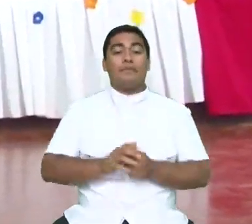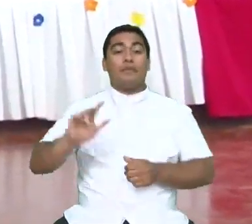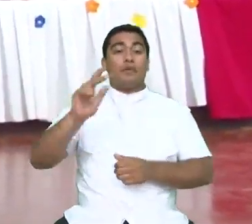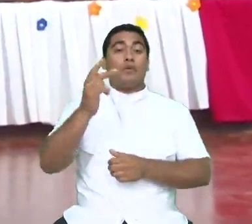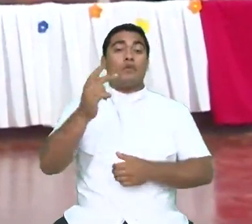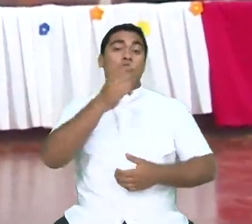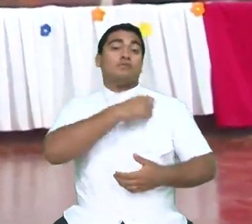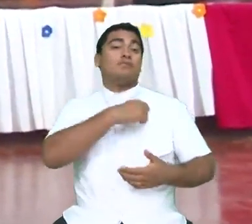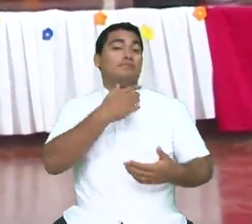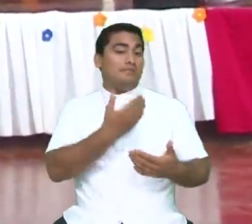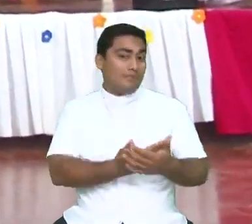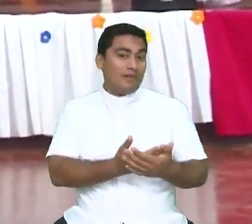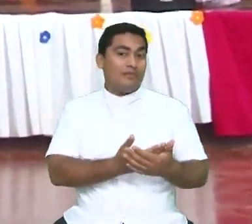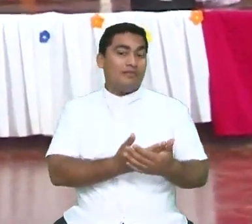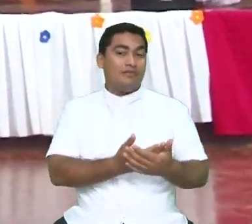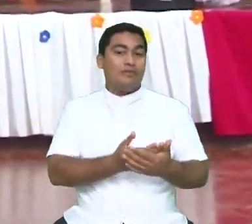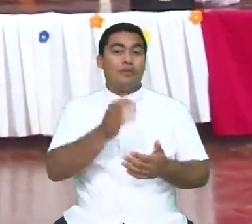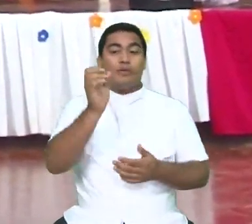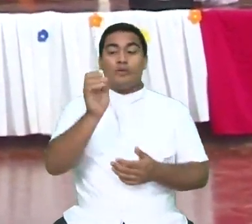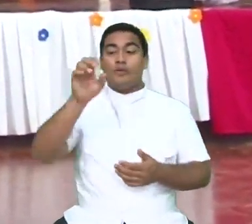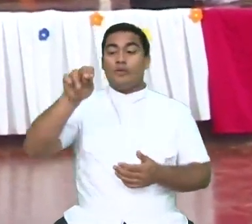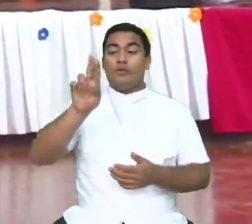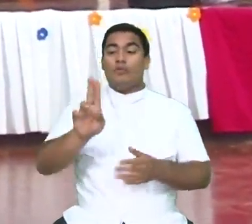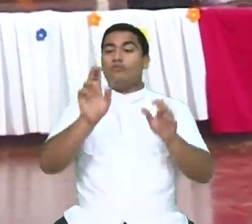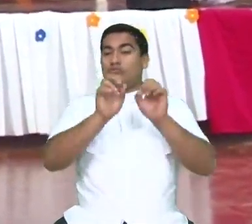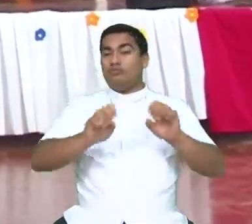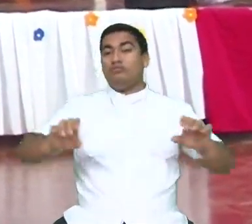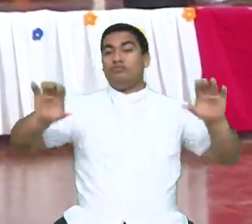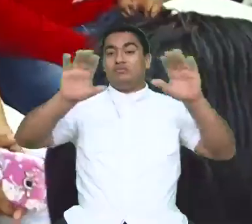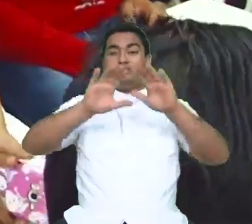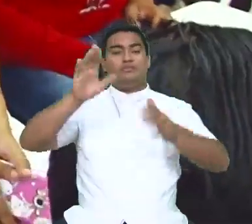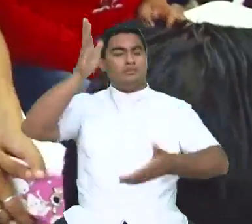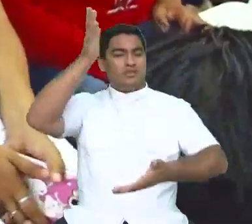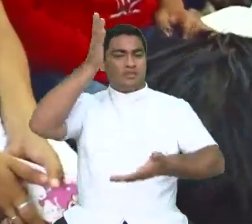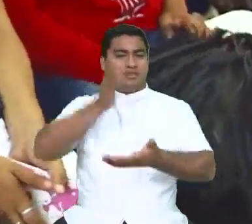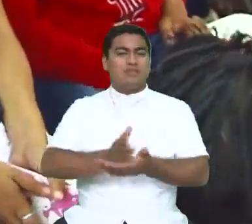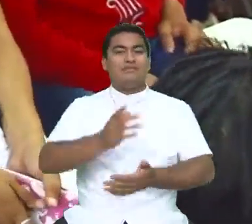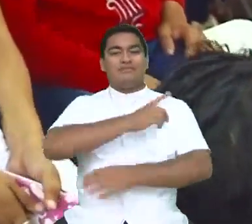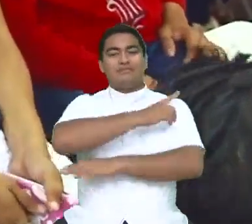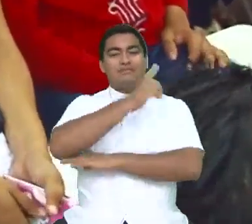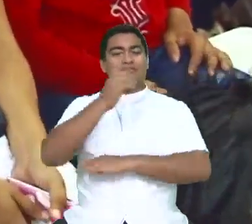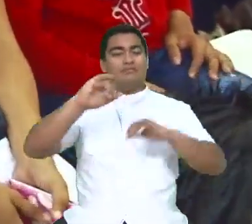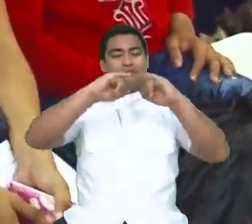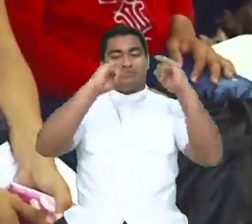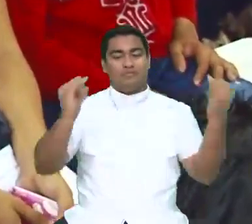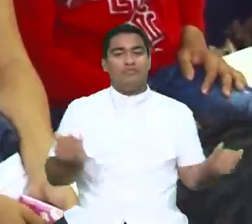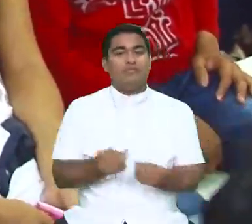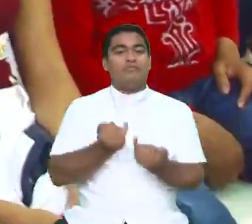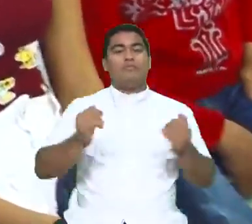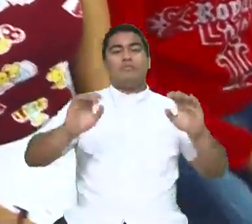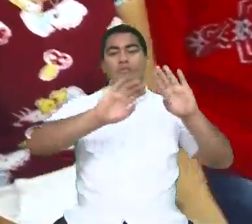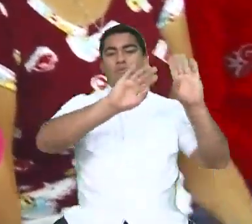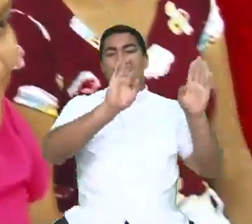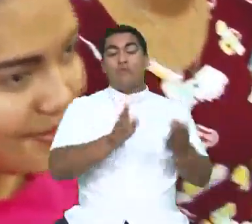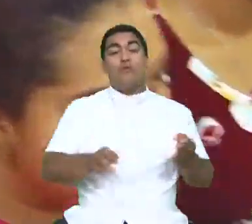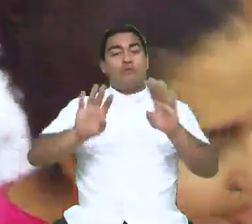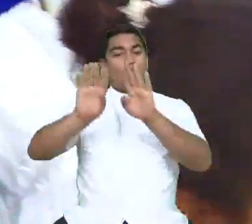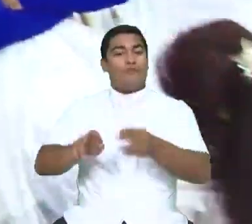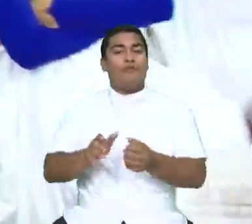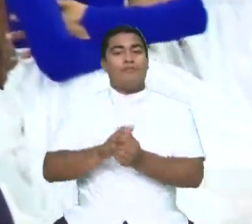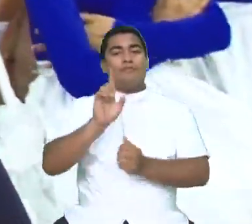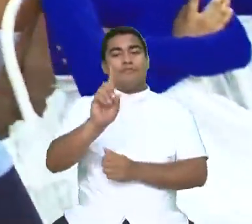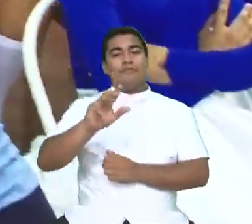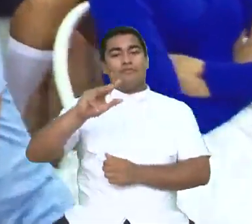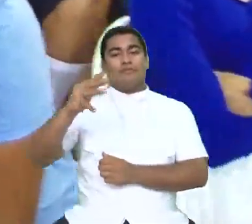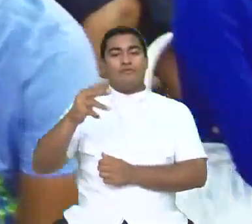fue institucionalizado por Naciones Unidas en 1975 como el Día Internacional de la Mujer. En